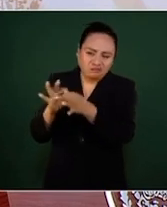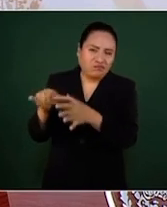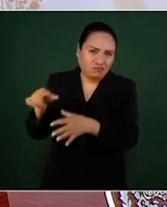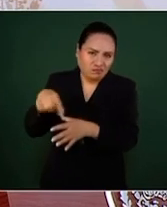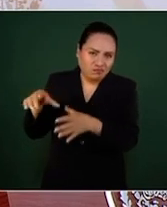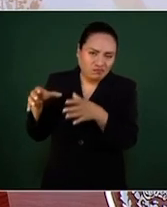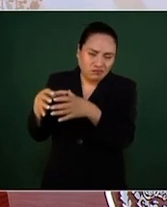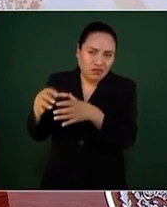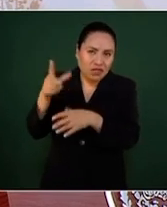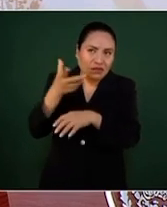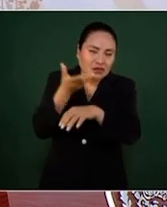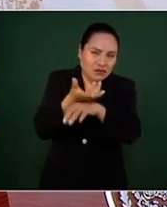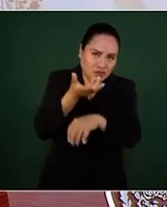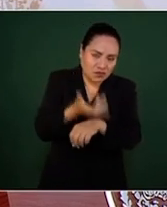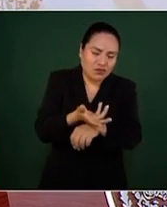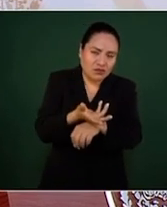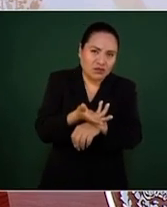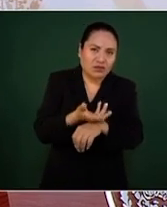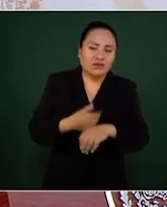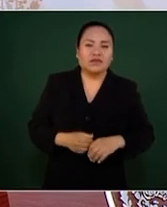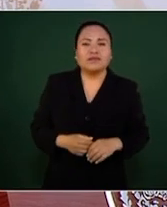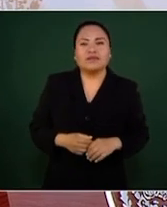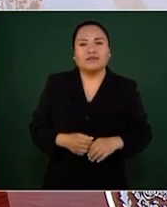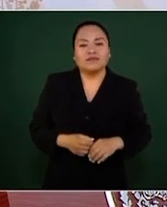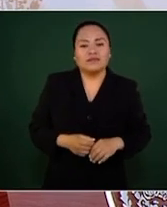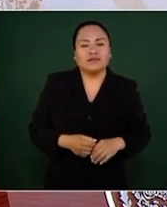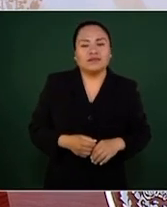de Estados Unidos,